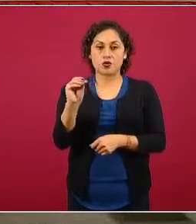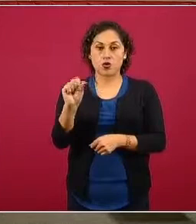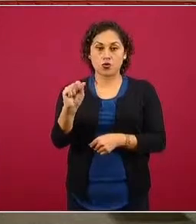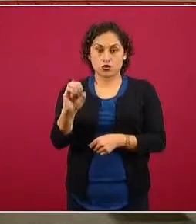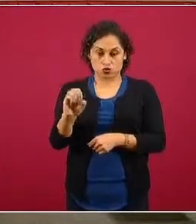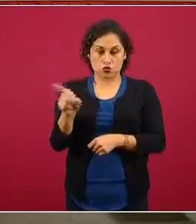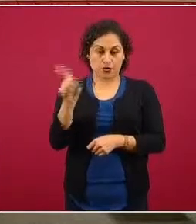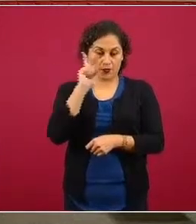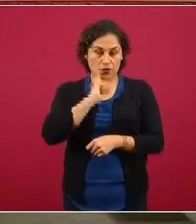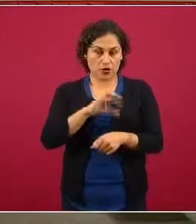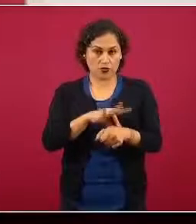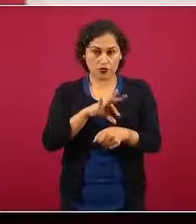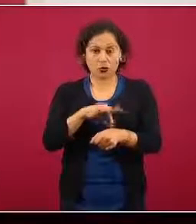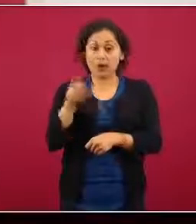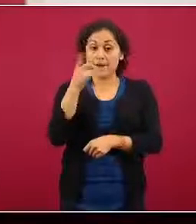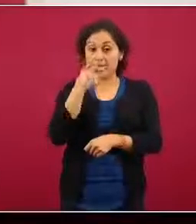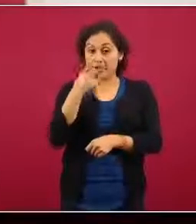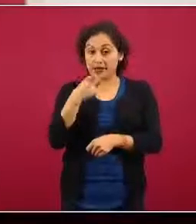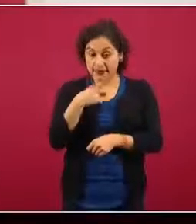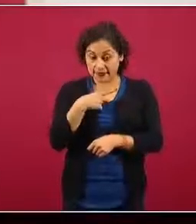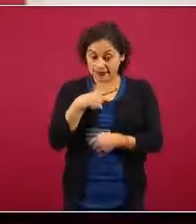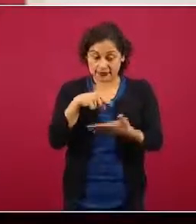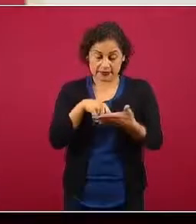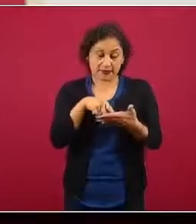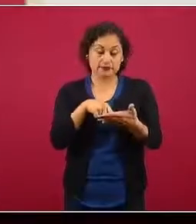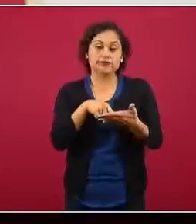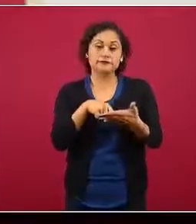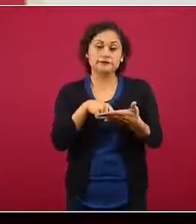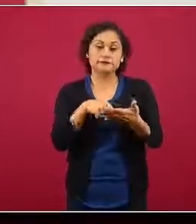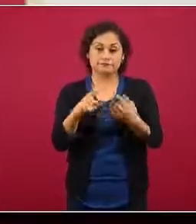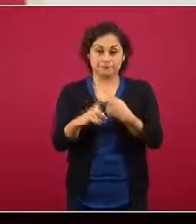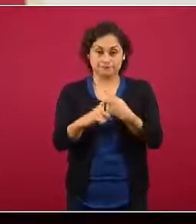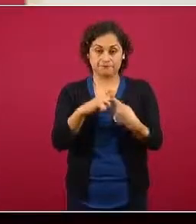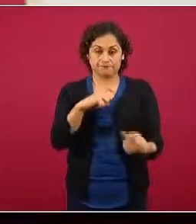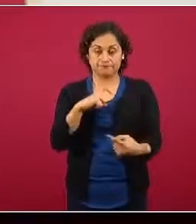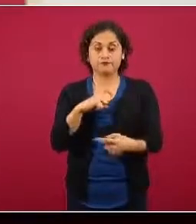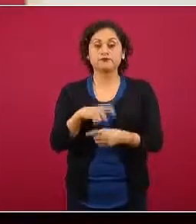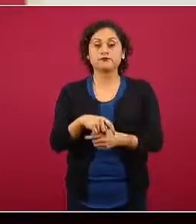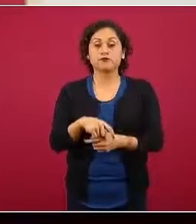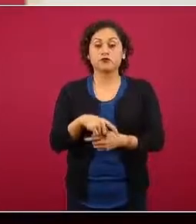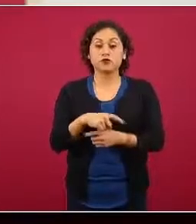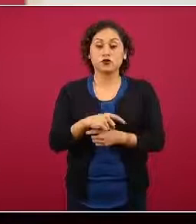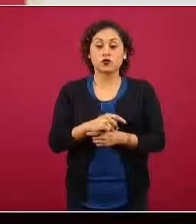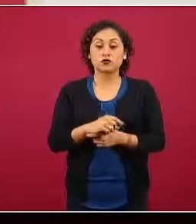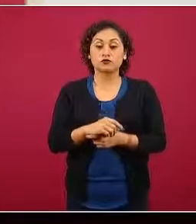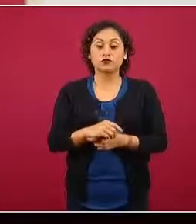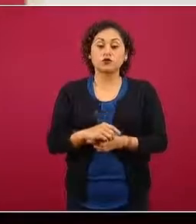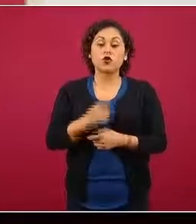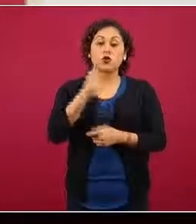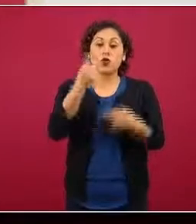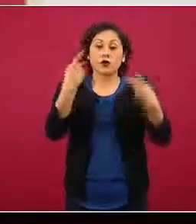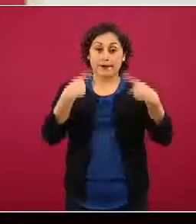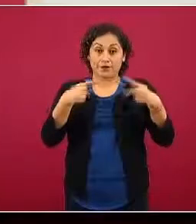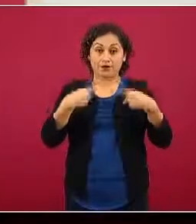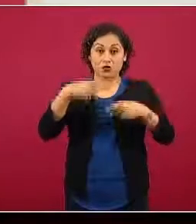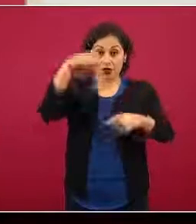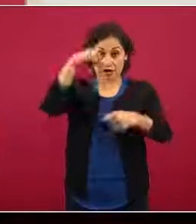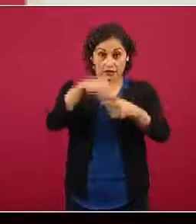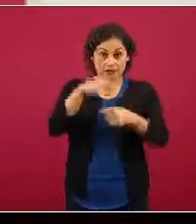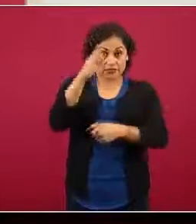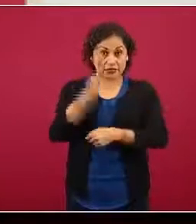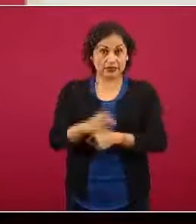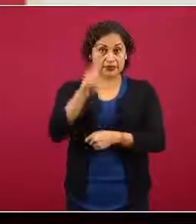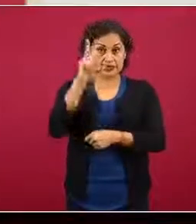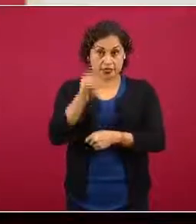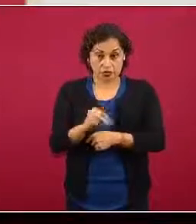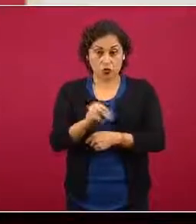me dice que una de las personas que votó en contra de la